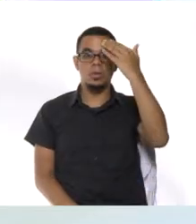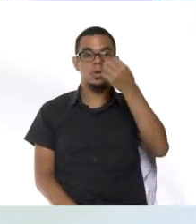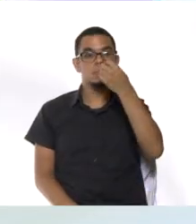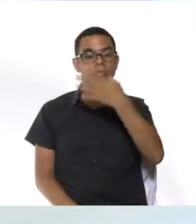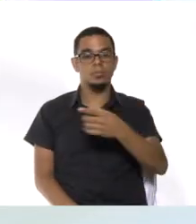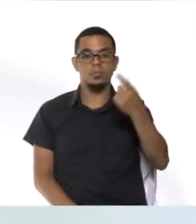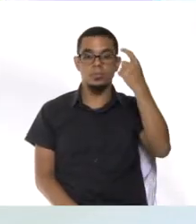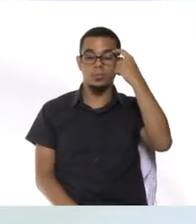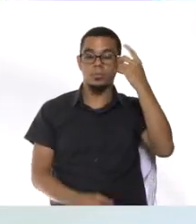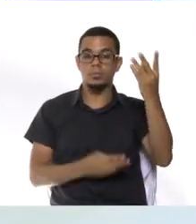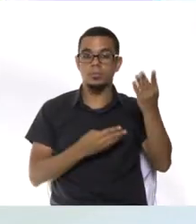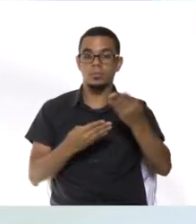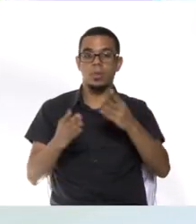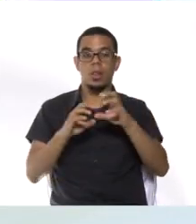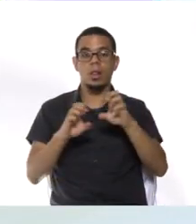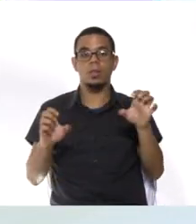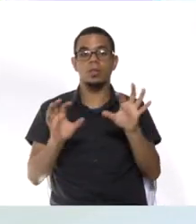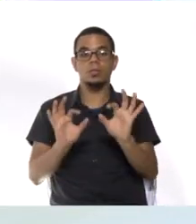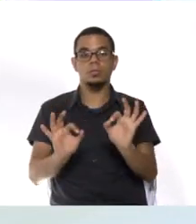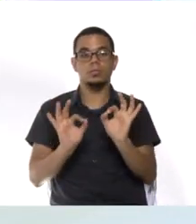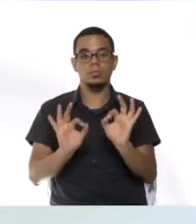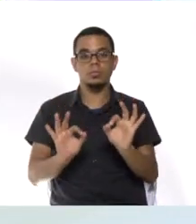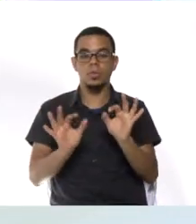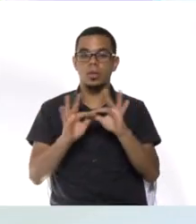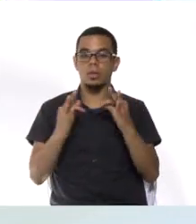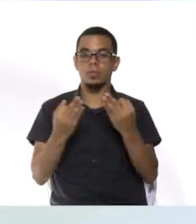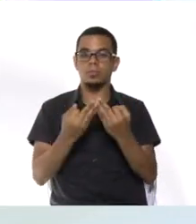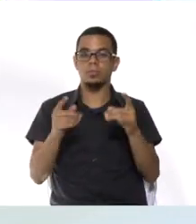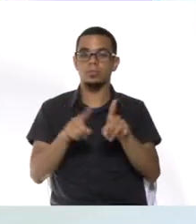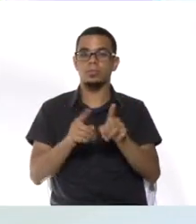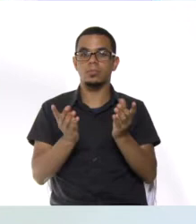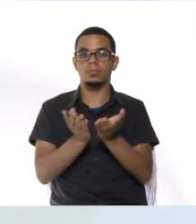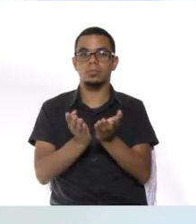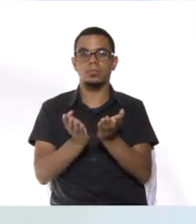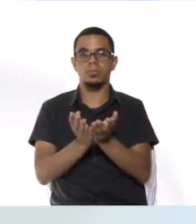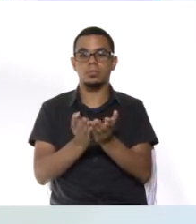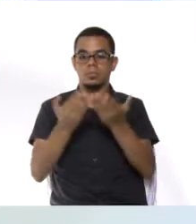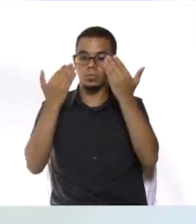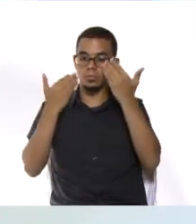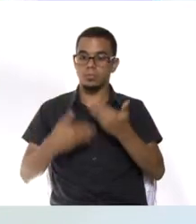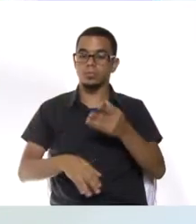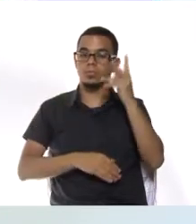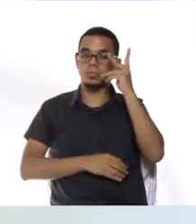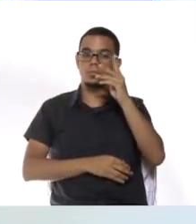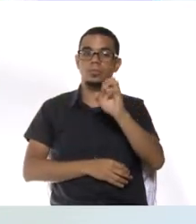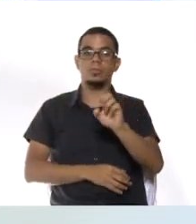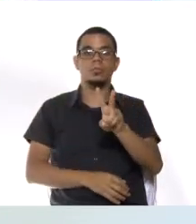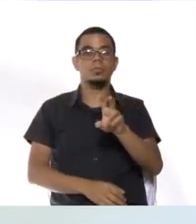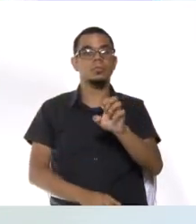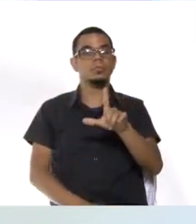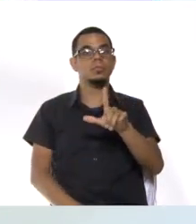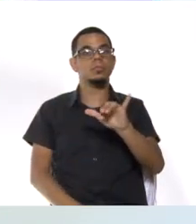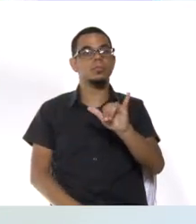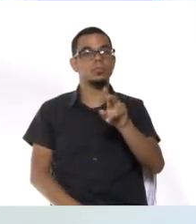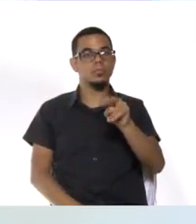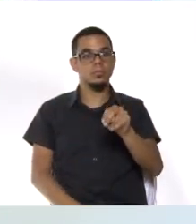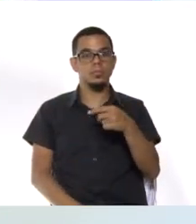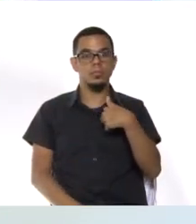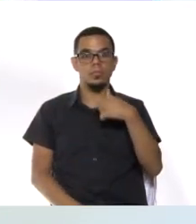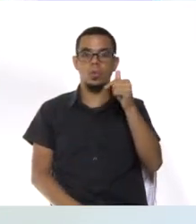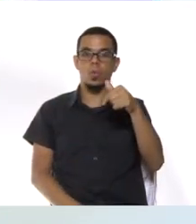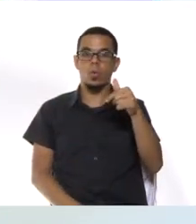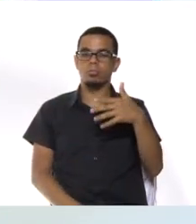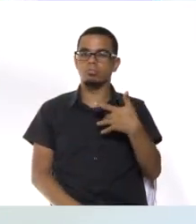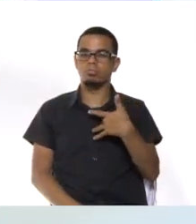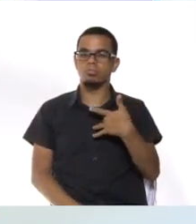Hola, muy buenos días. Sean bienvenidos al segmento de educación especial de su programa Cada Familia una Escuela. Soy la profesora Evelyn Álvarez y es un placer estar